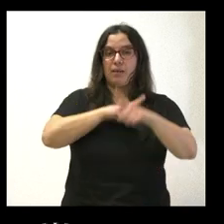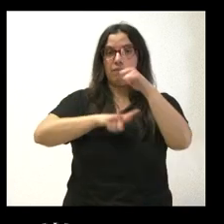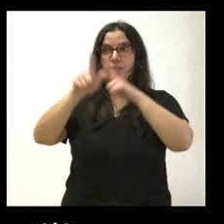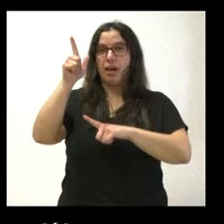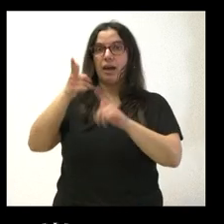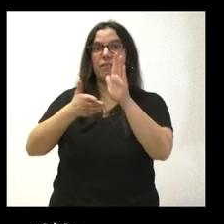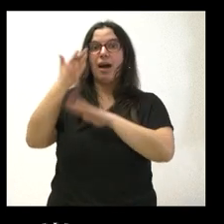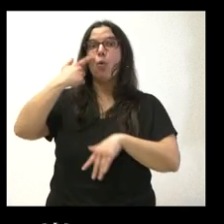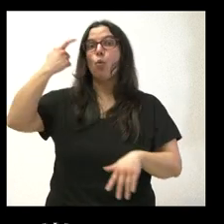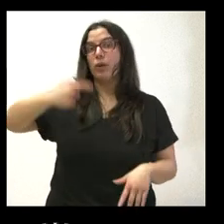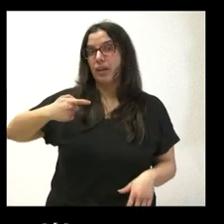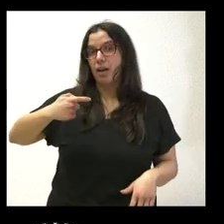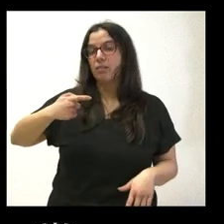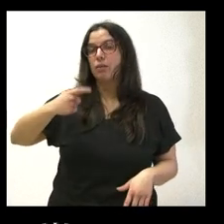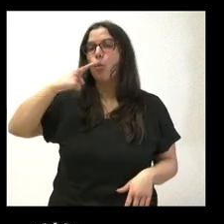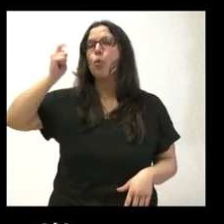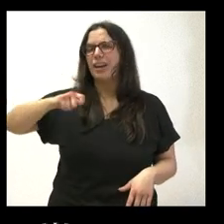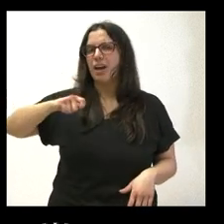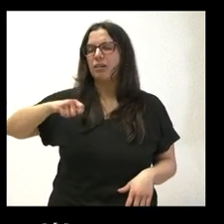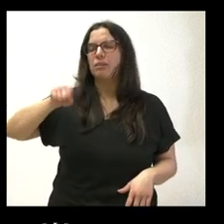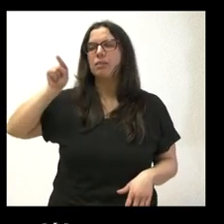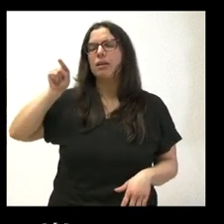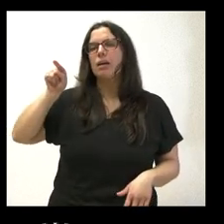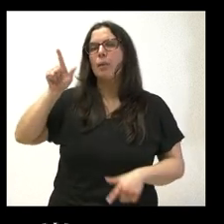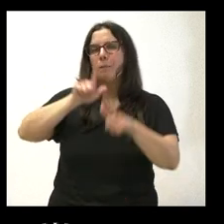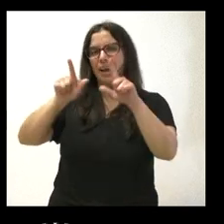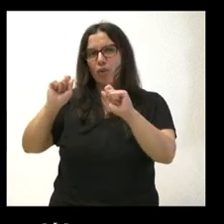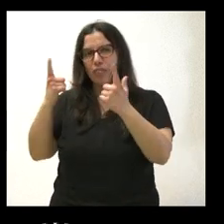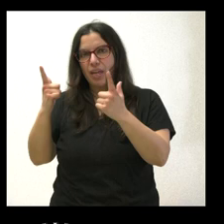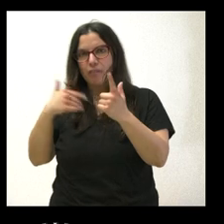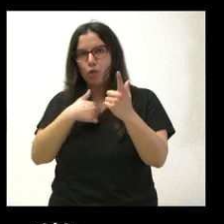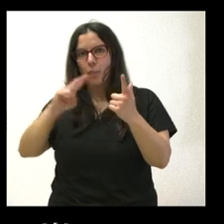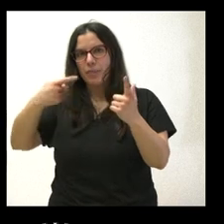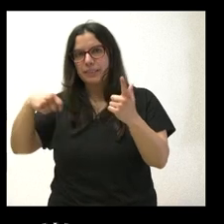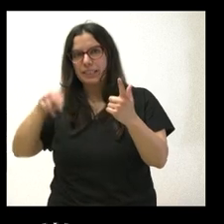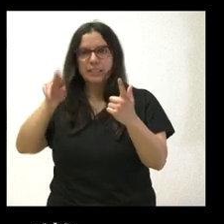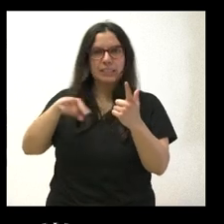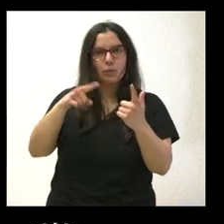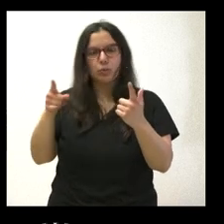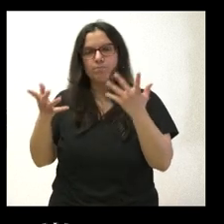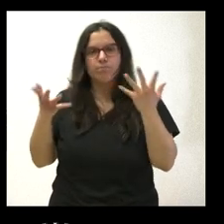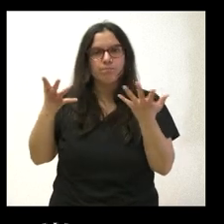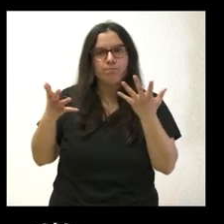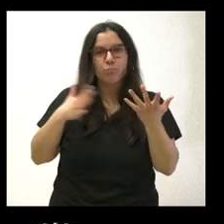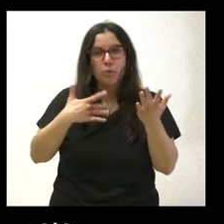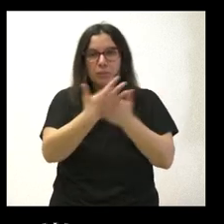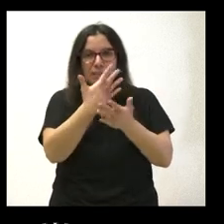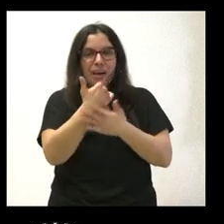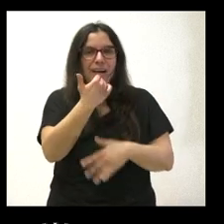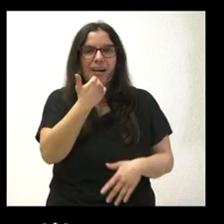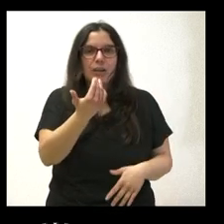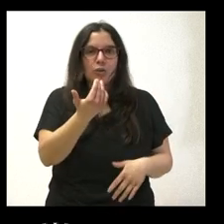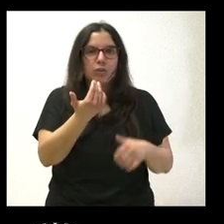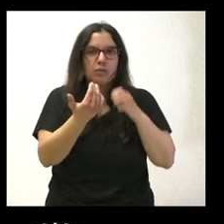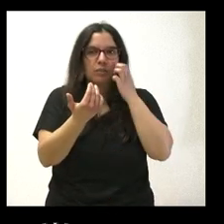Hungría es un viaje digamos oficial si no lo es si nos puede explicar un poco que